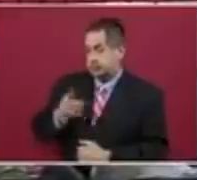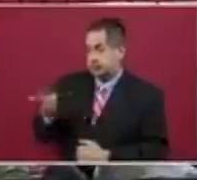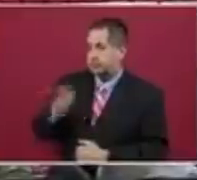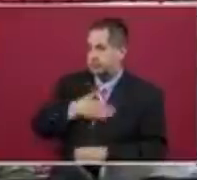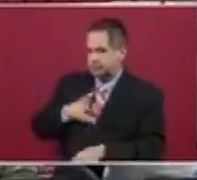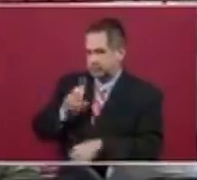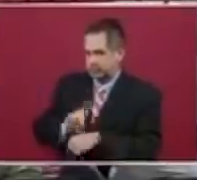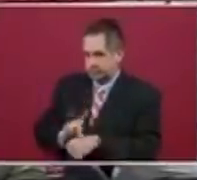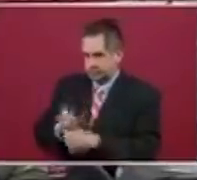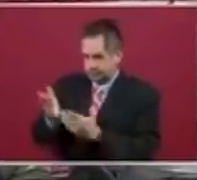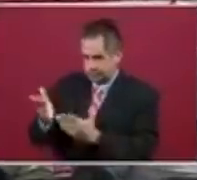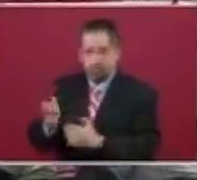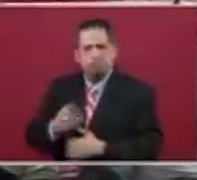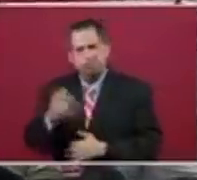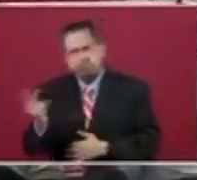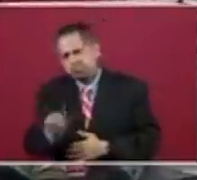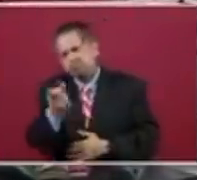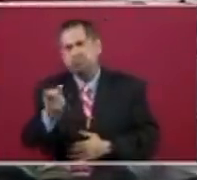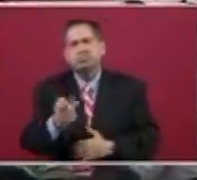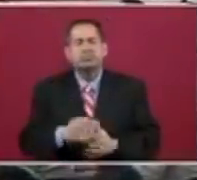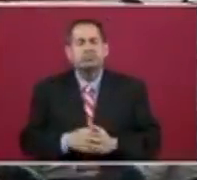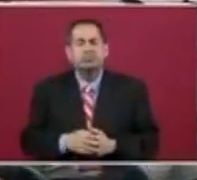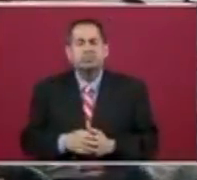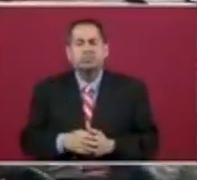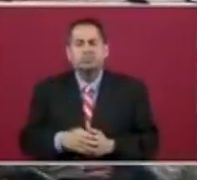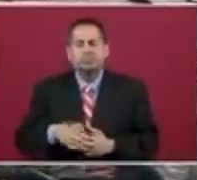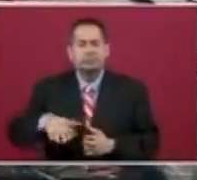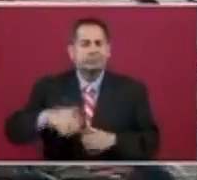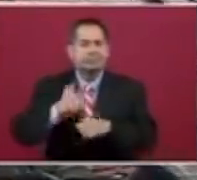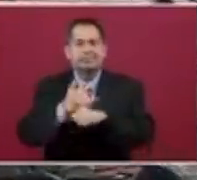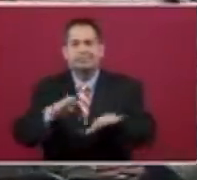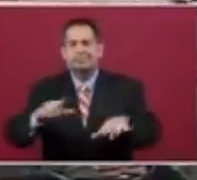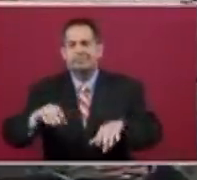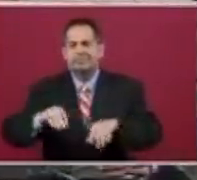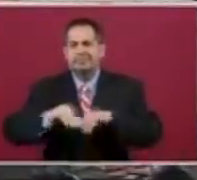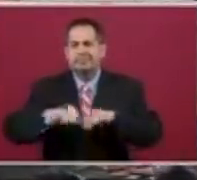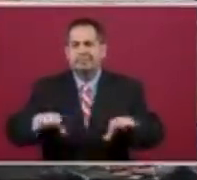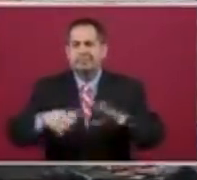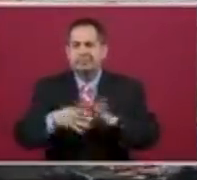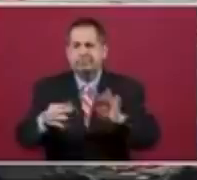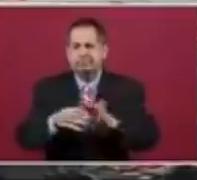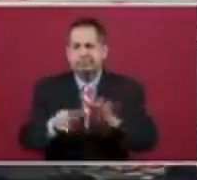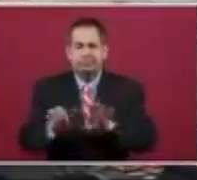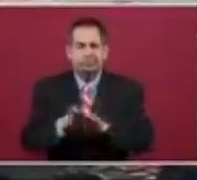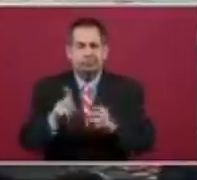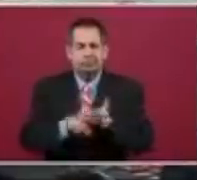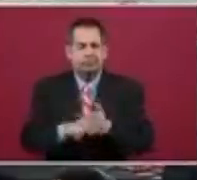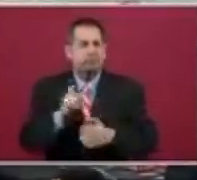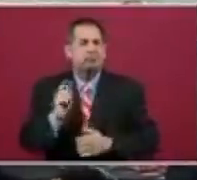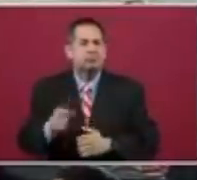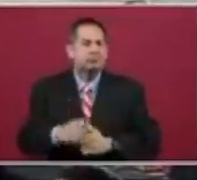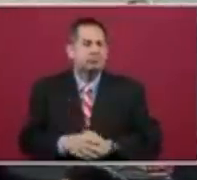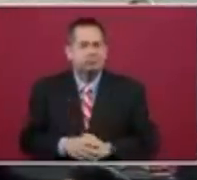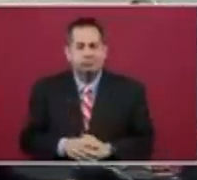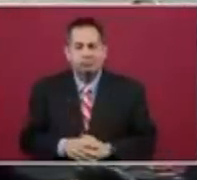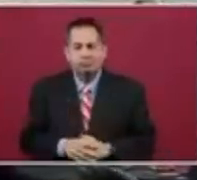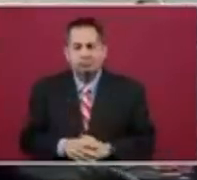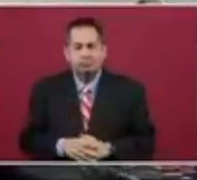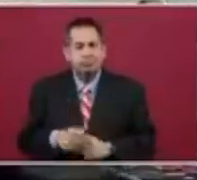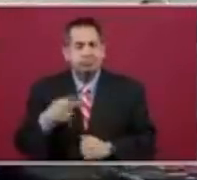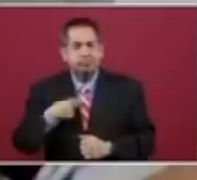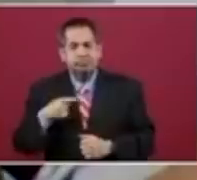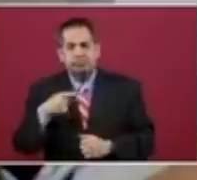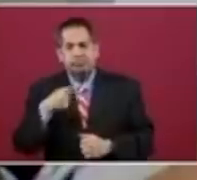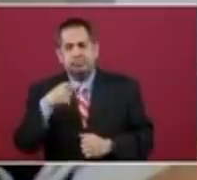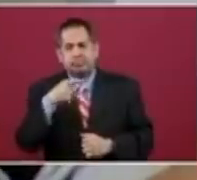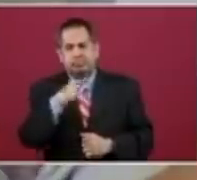Preguntarle sobre pues esta información que se dio a conocer por parte de los abogados de